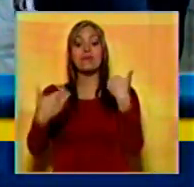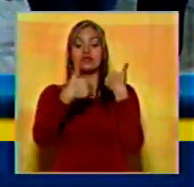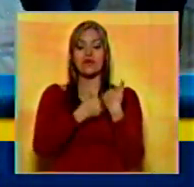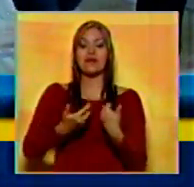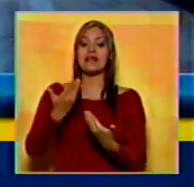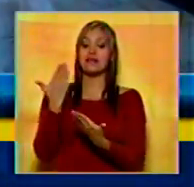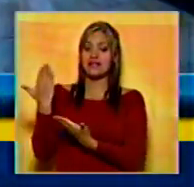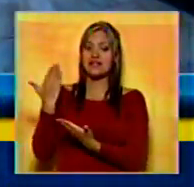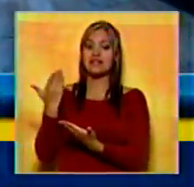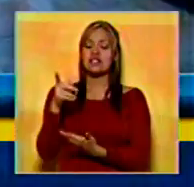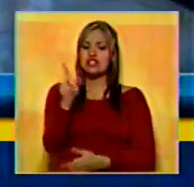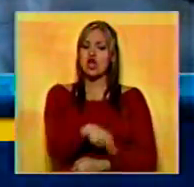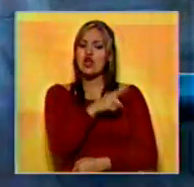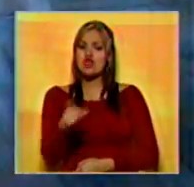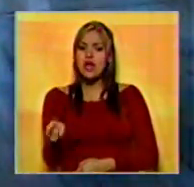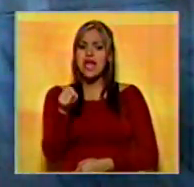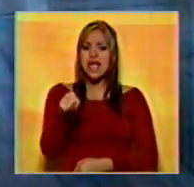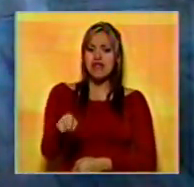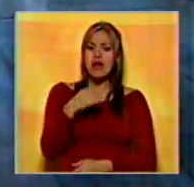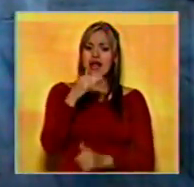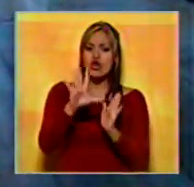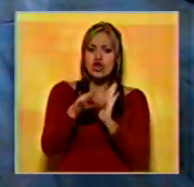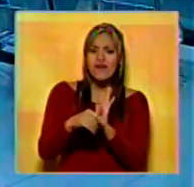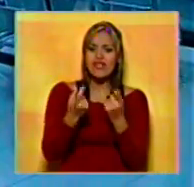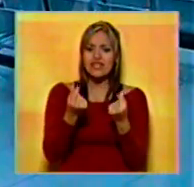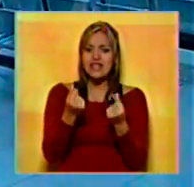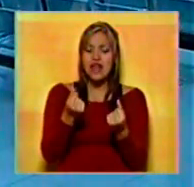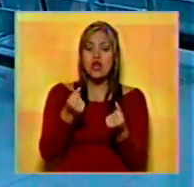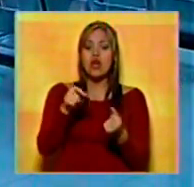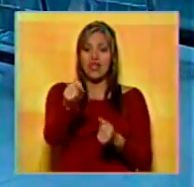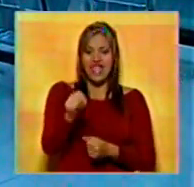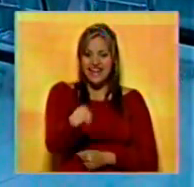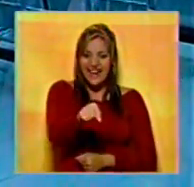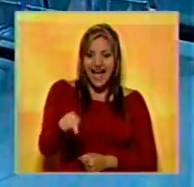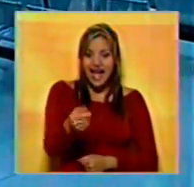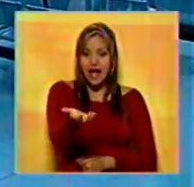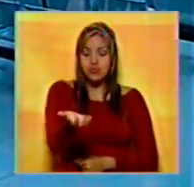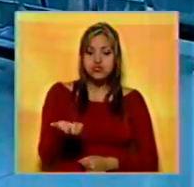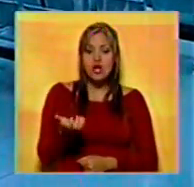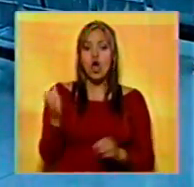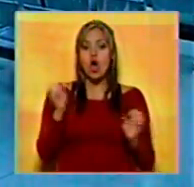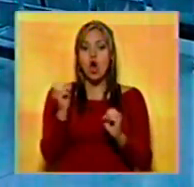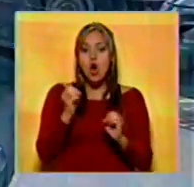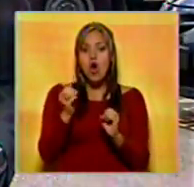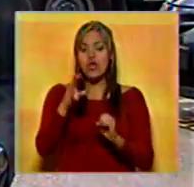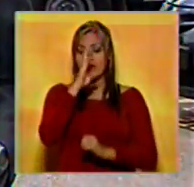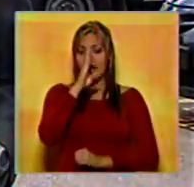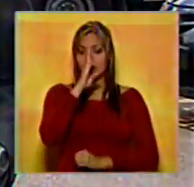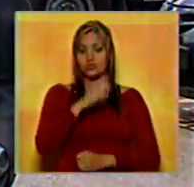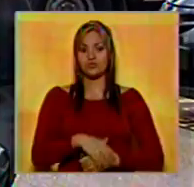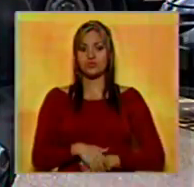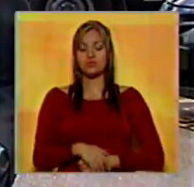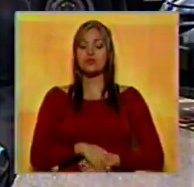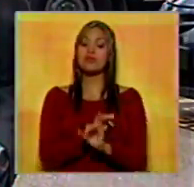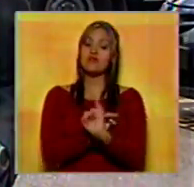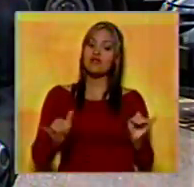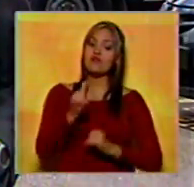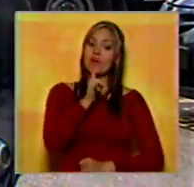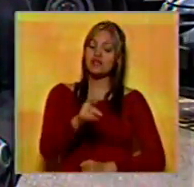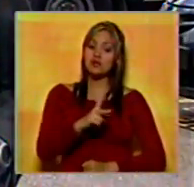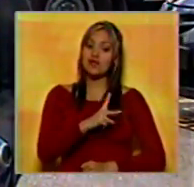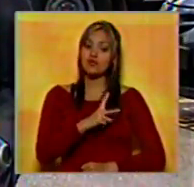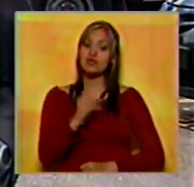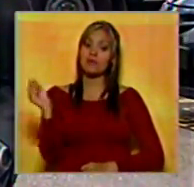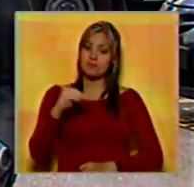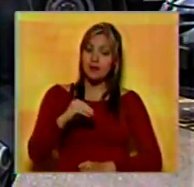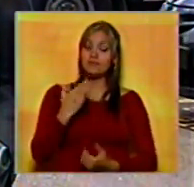establecimientos verifican si los sujetos pudieron robar dinero de las cajas registradoras y de las taquillas de los bancos es nuestro informe a esta hora del mediodía